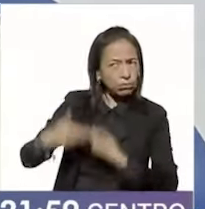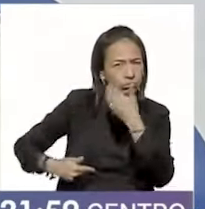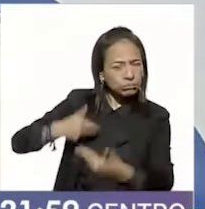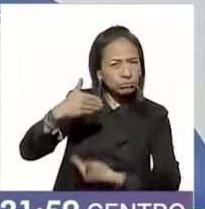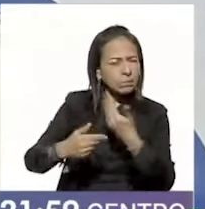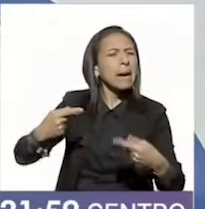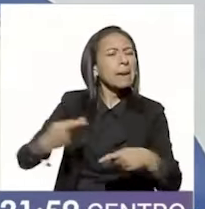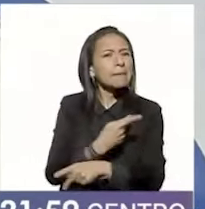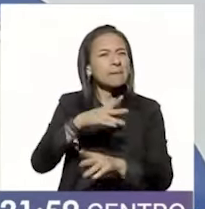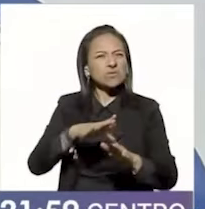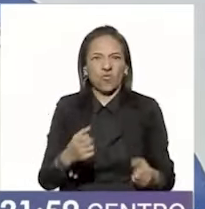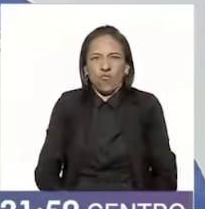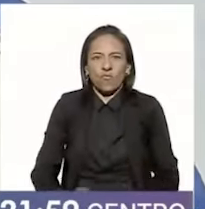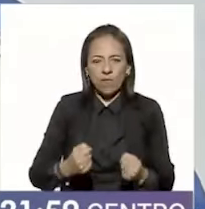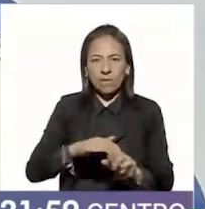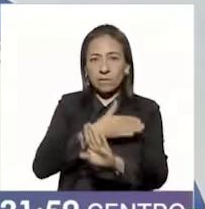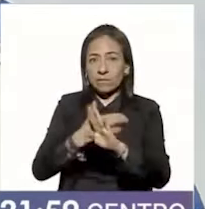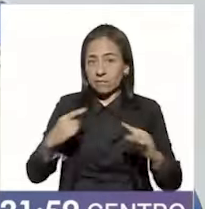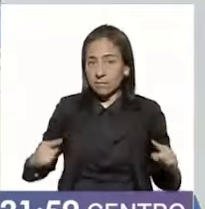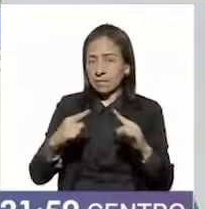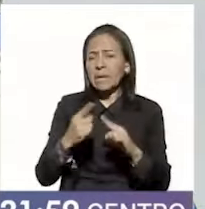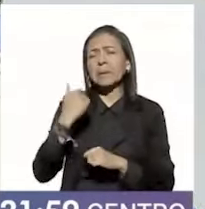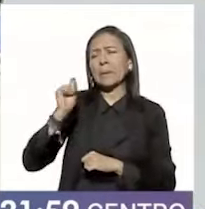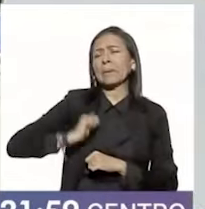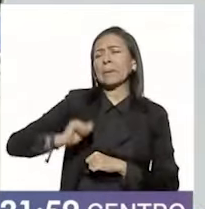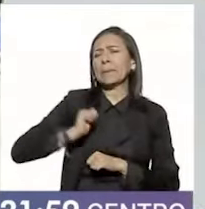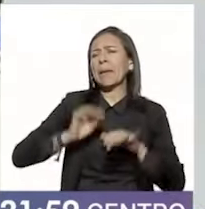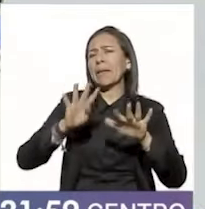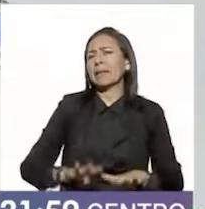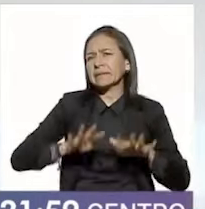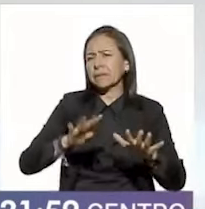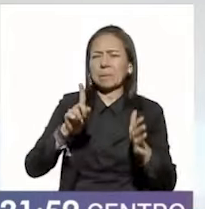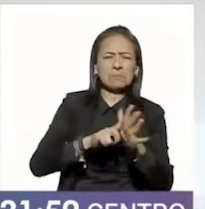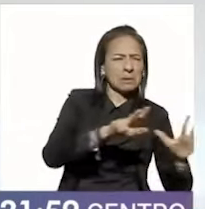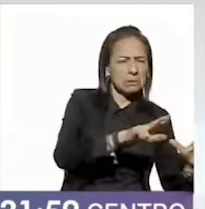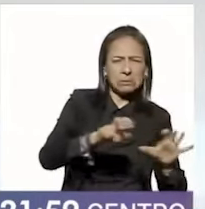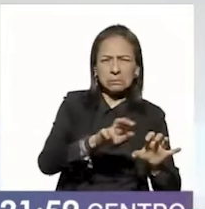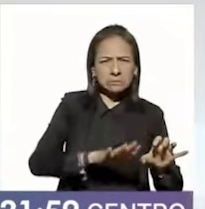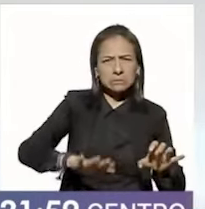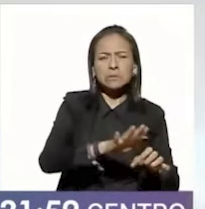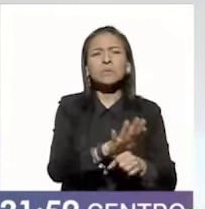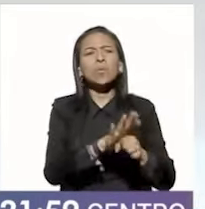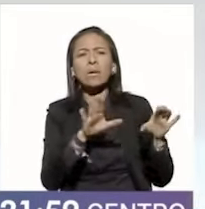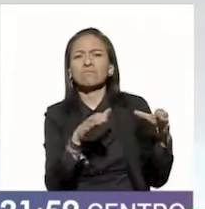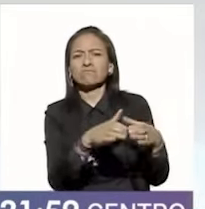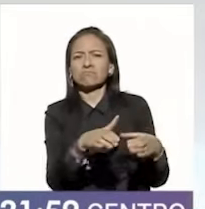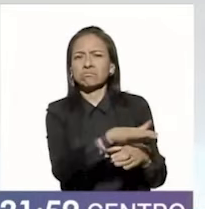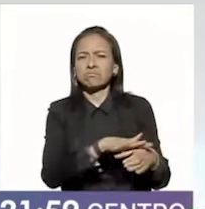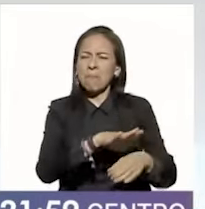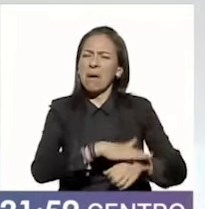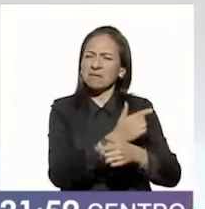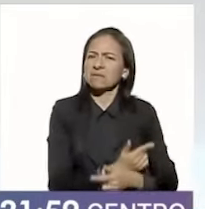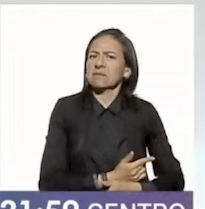Iglesia fue en el siglo XIX, y la embestida fue del bloque liberal, básicamente porque la